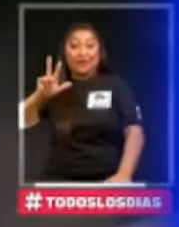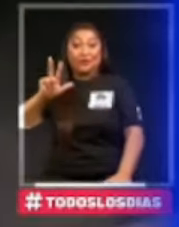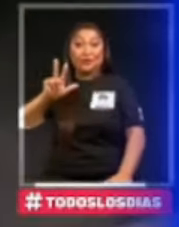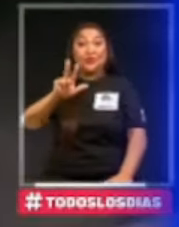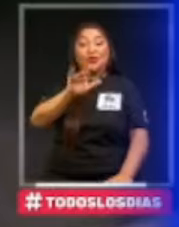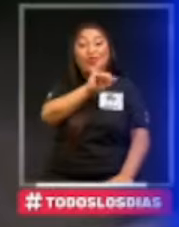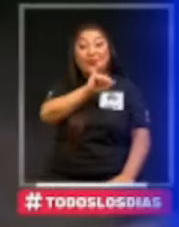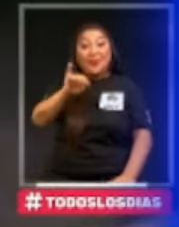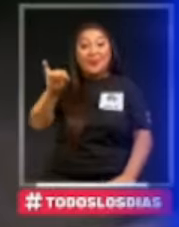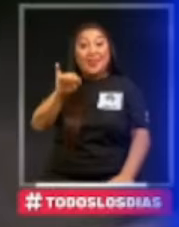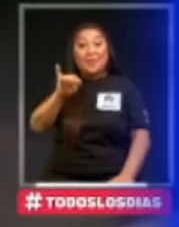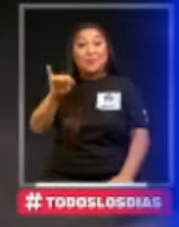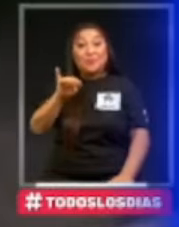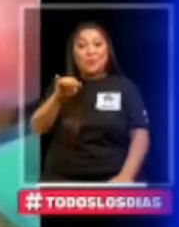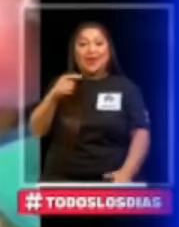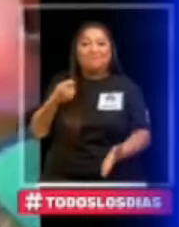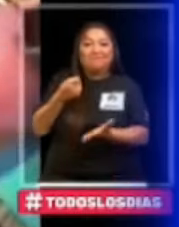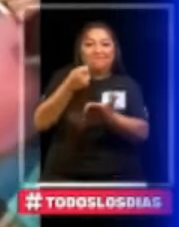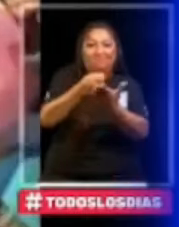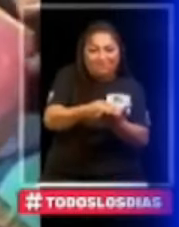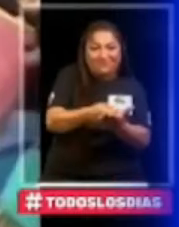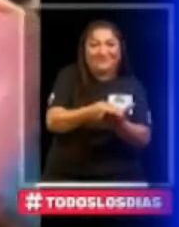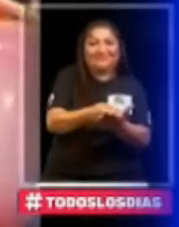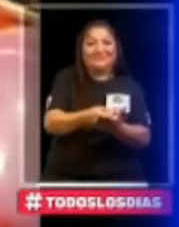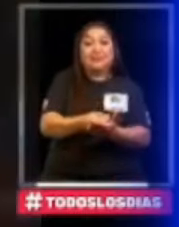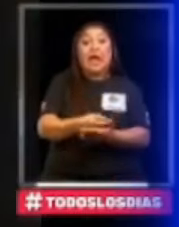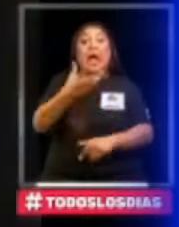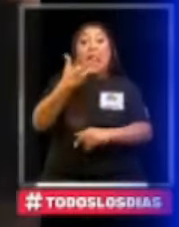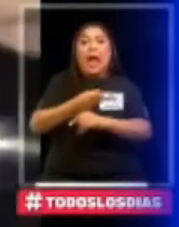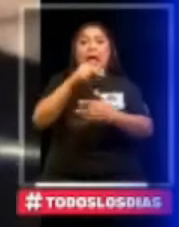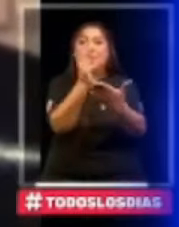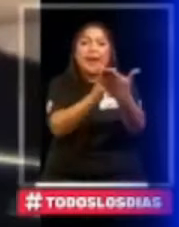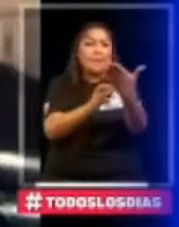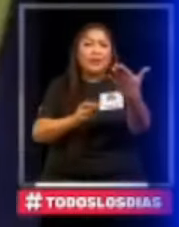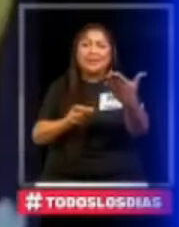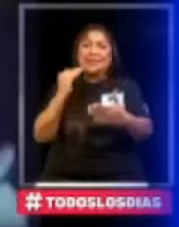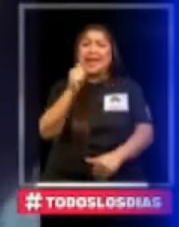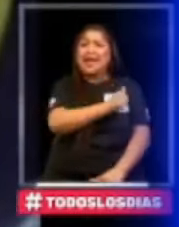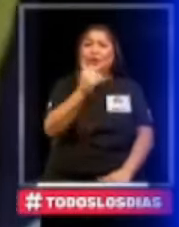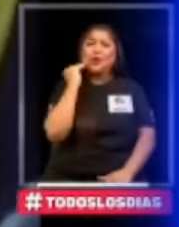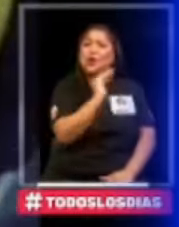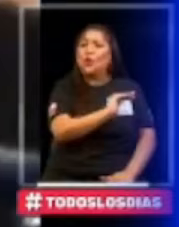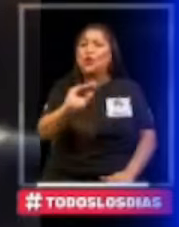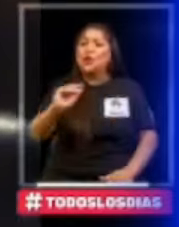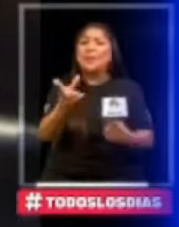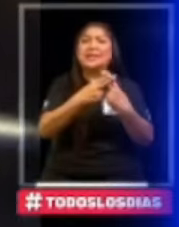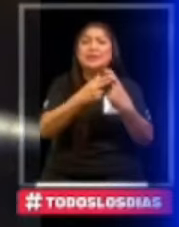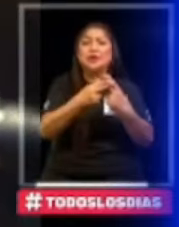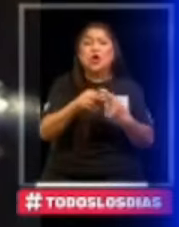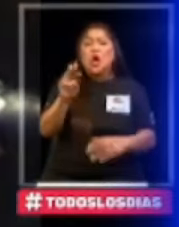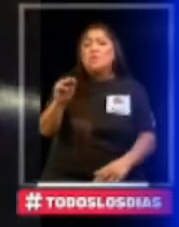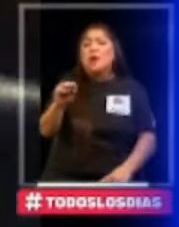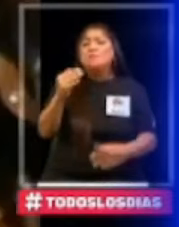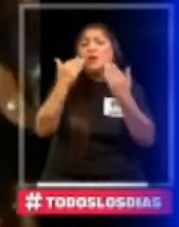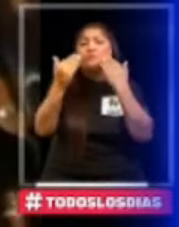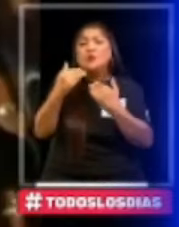inaugurar la Teletón, a poner la primera piedra. Existe una poesía dedicada a todos los niños, especialmente para la Teletón. A ver. ¡Mi mamá me dio una